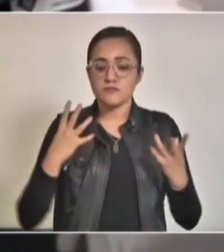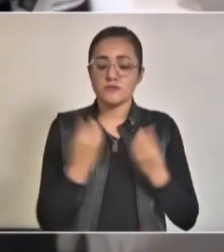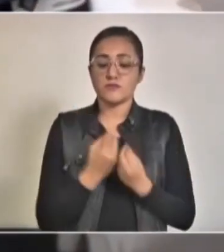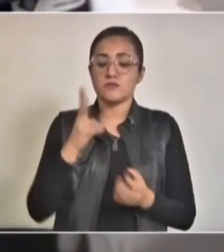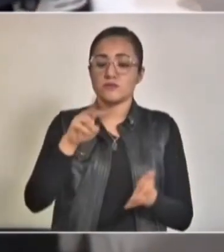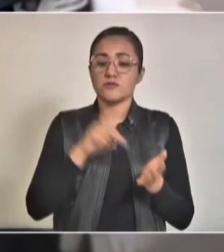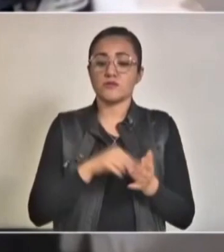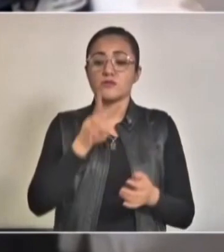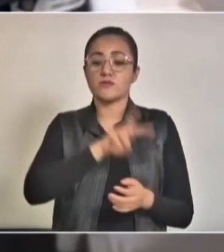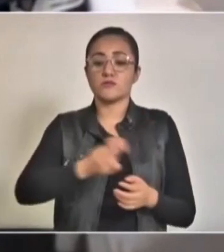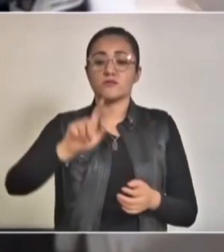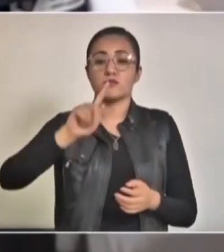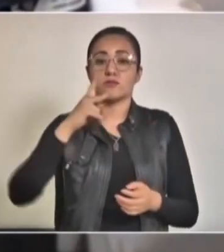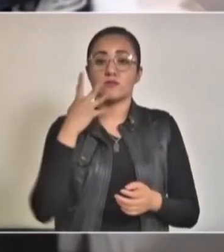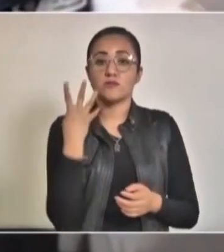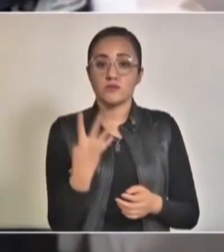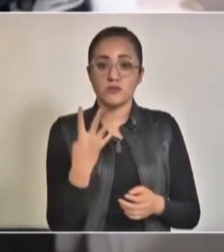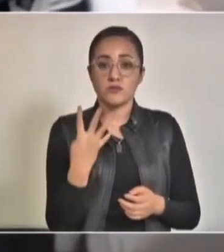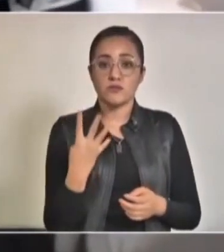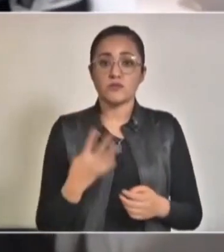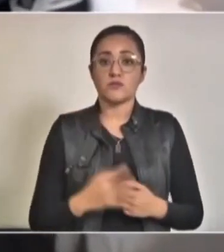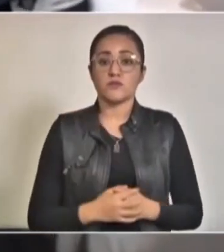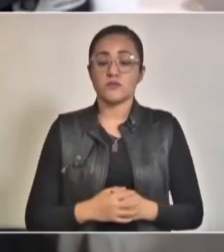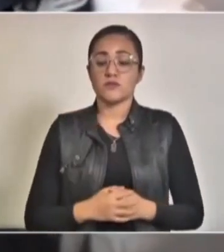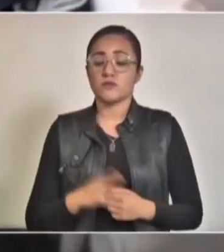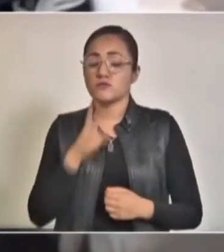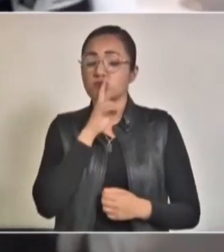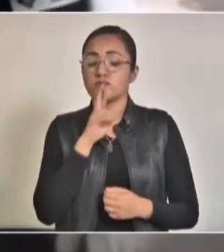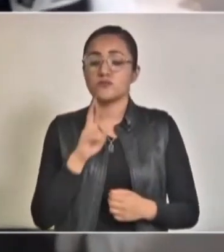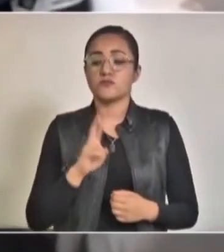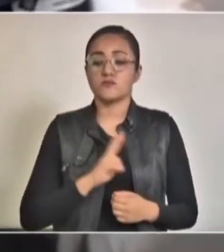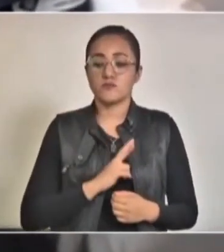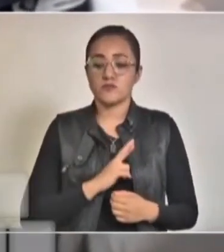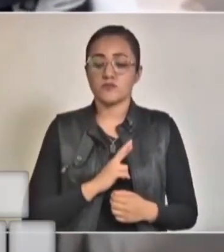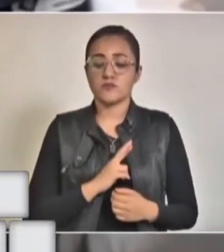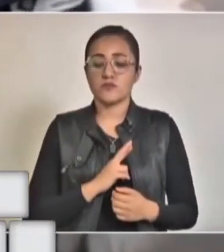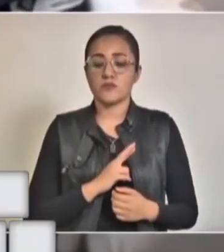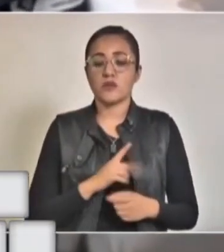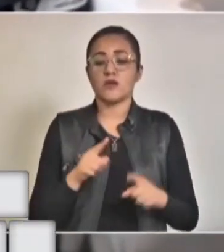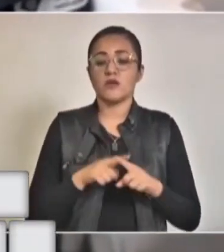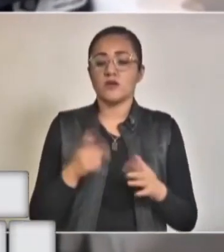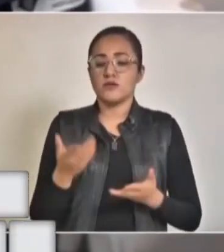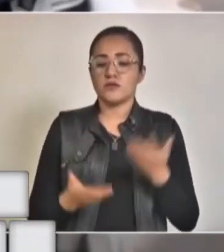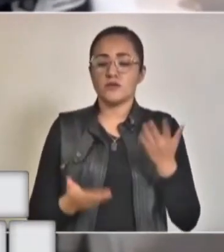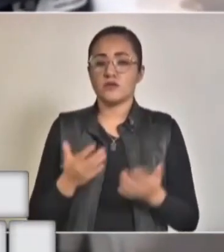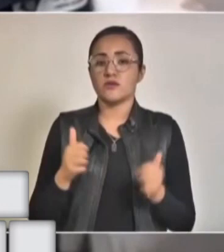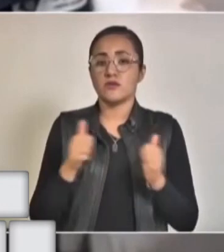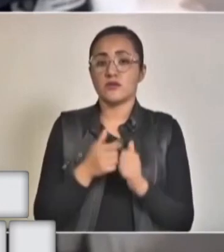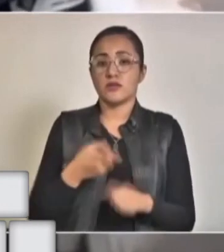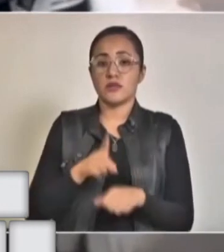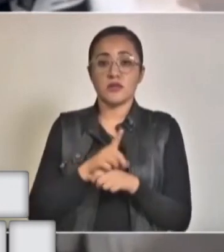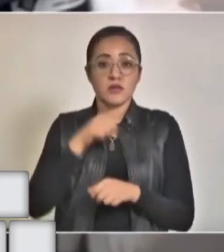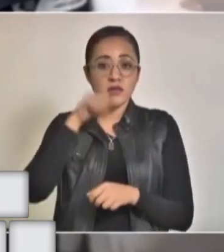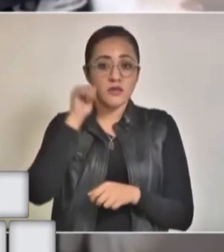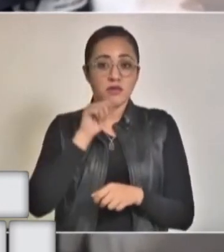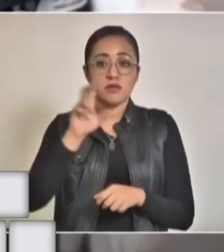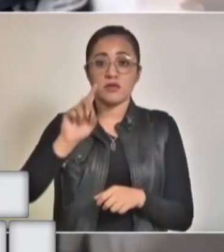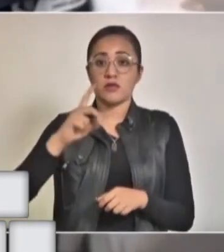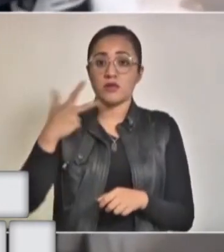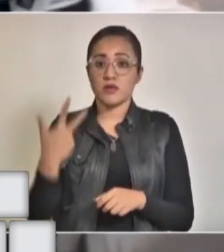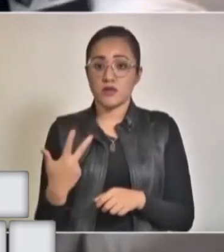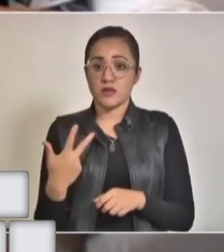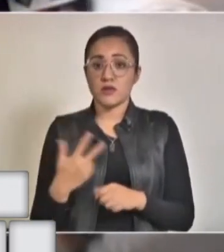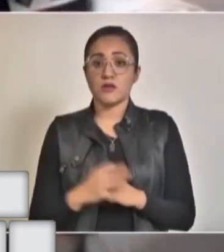de 2,274, reportando una diferencia en comparación del día de ayer de